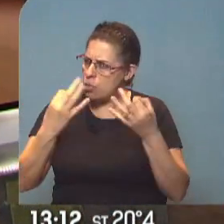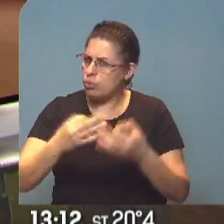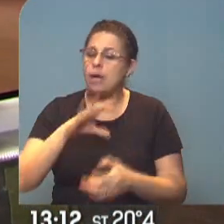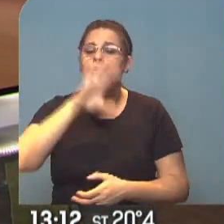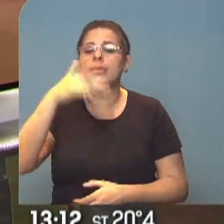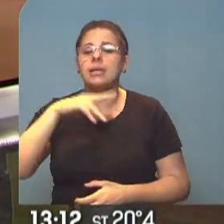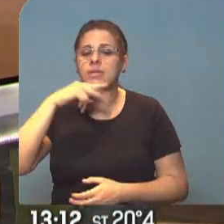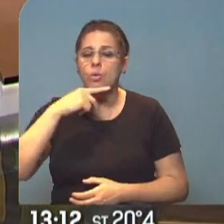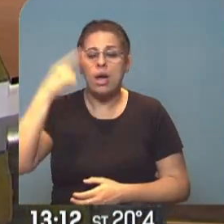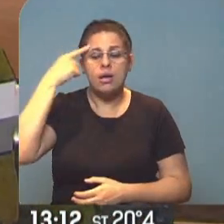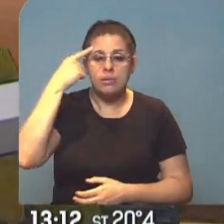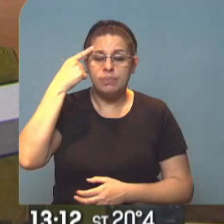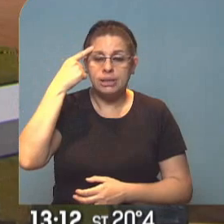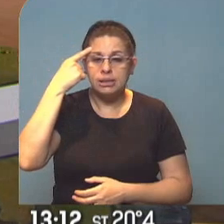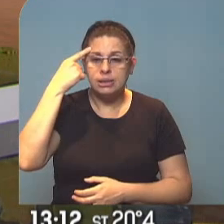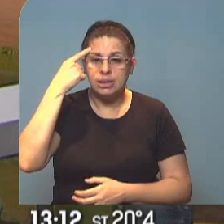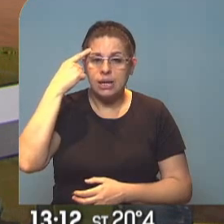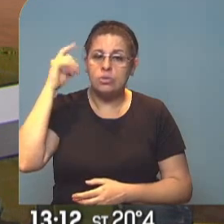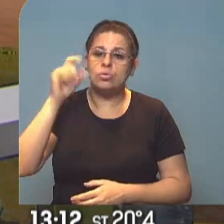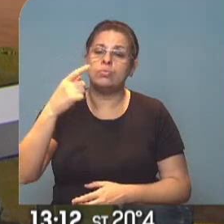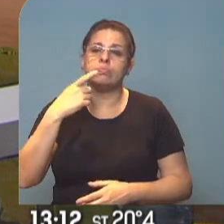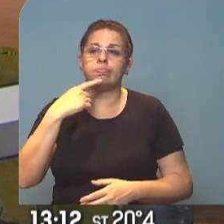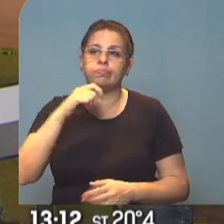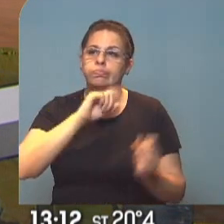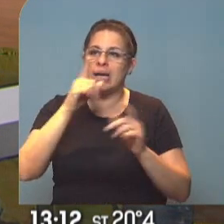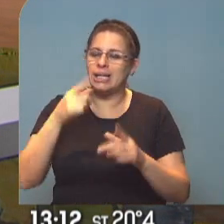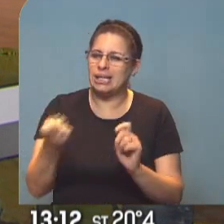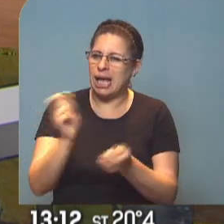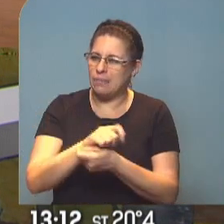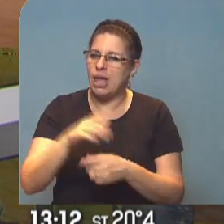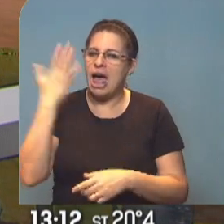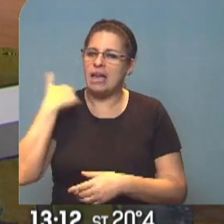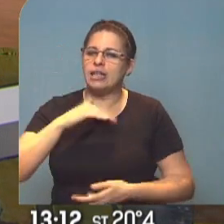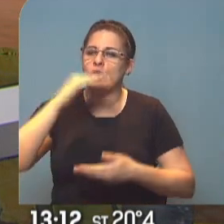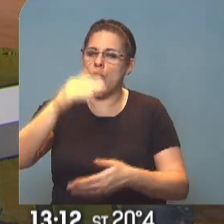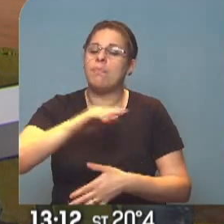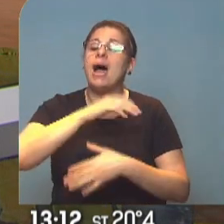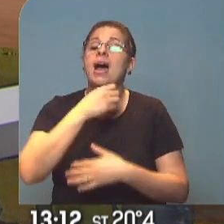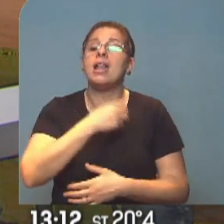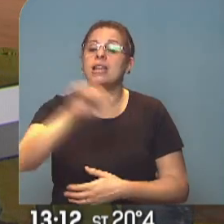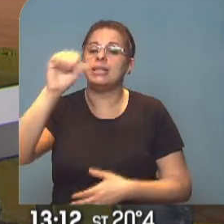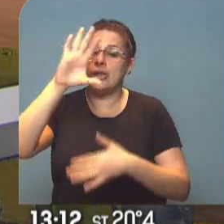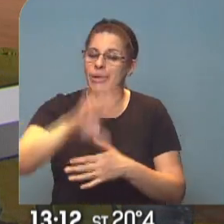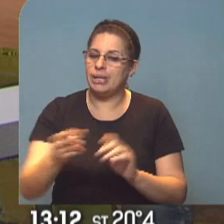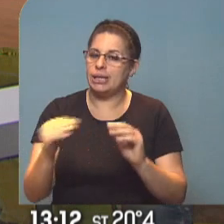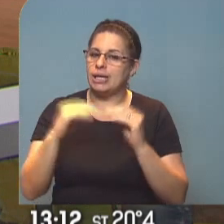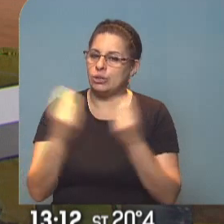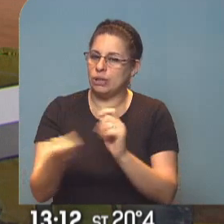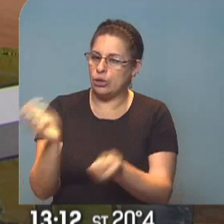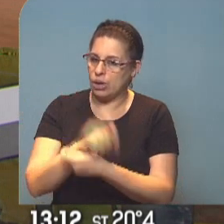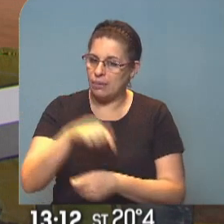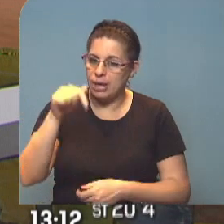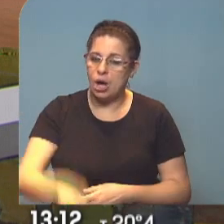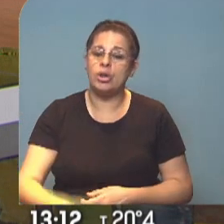Juan, pensando en revertir su imagen y fundamentalmente el resultado en la Copa Libertadores de América. Hoy completan Gimnasia y Esgrima La Plata, Huracán